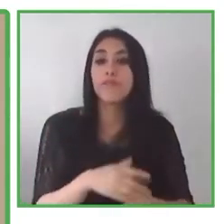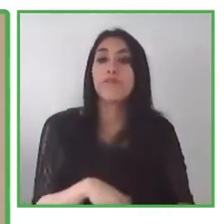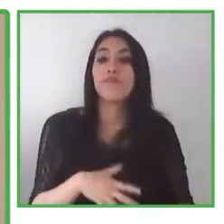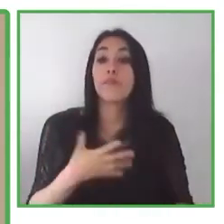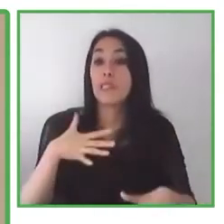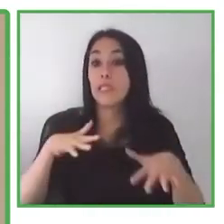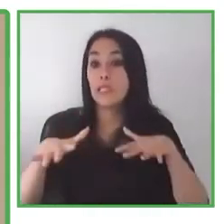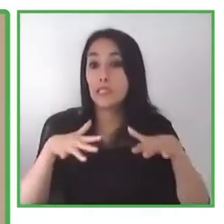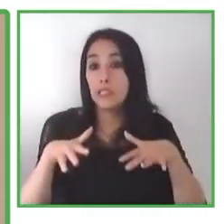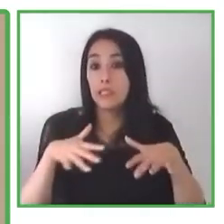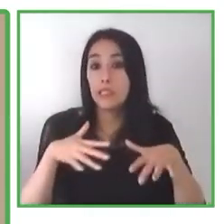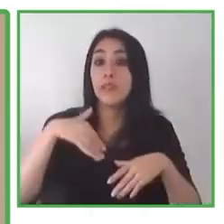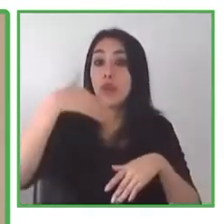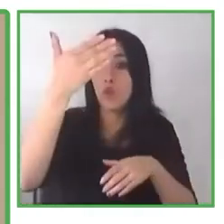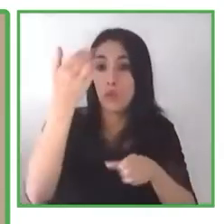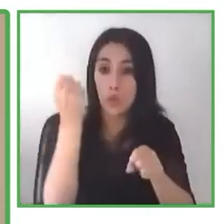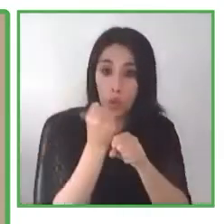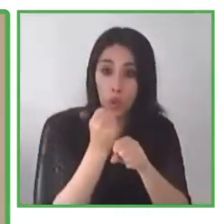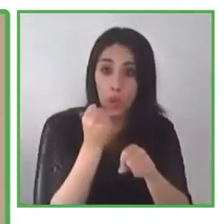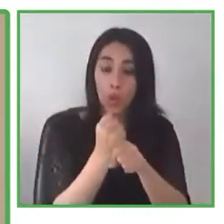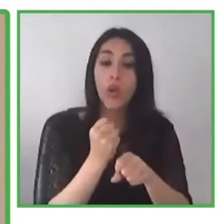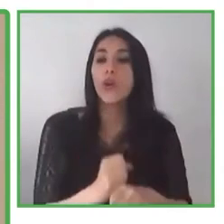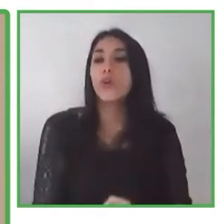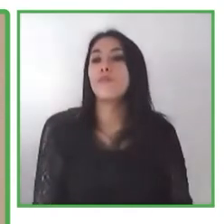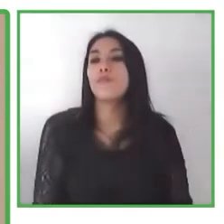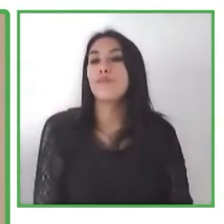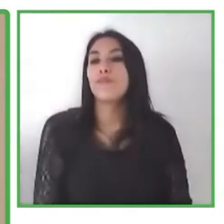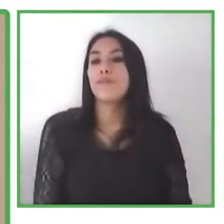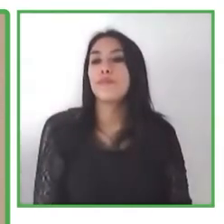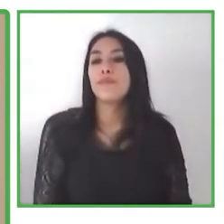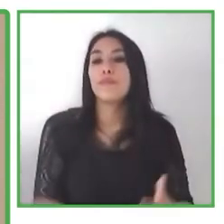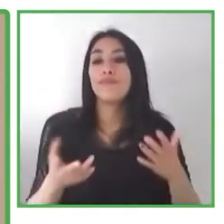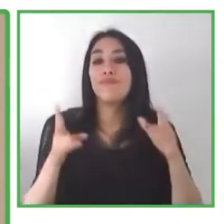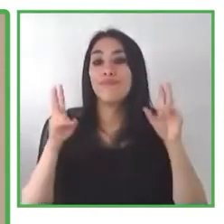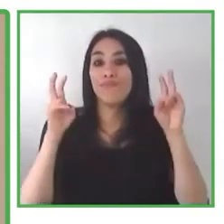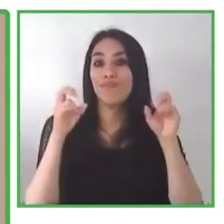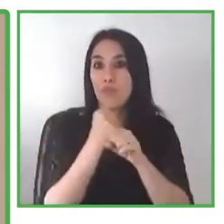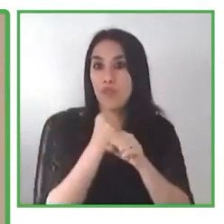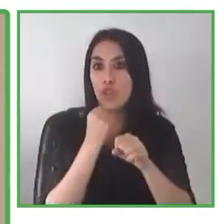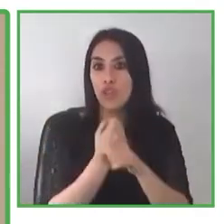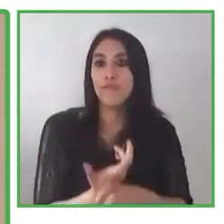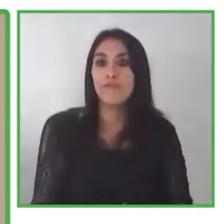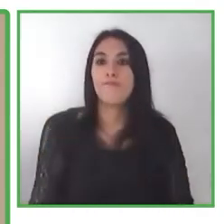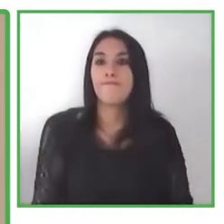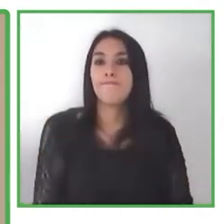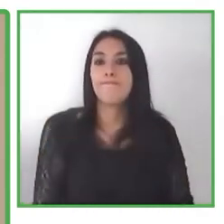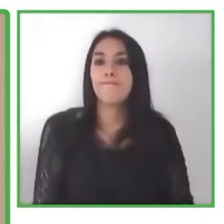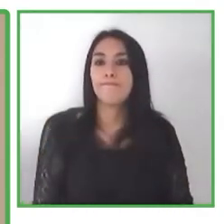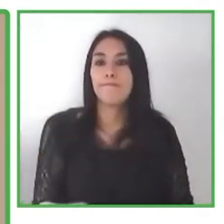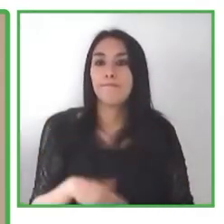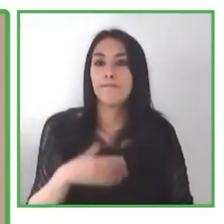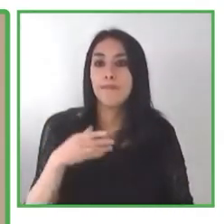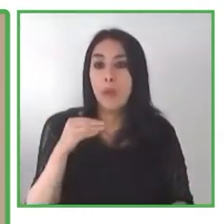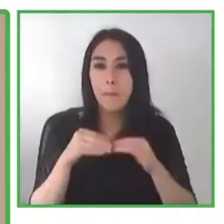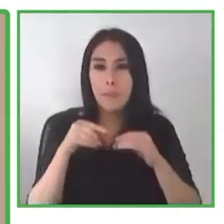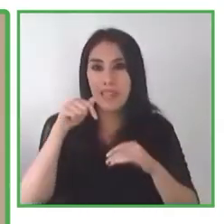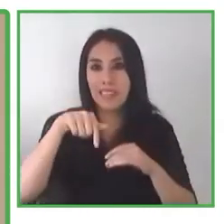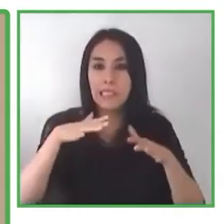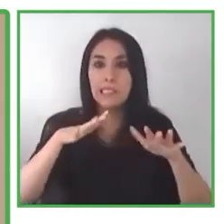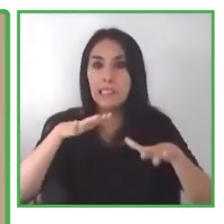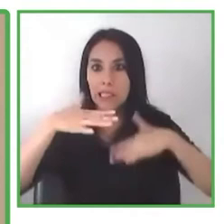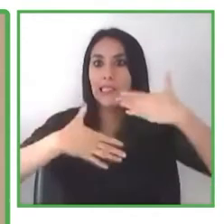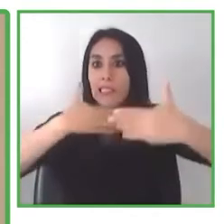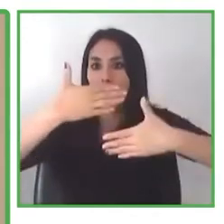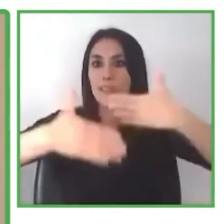laboral. Entonces, en términos de el trabajo en esta área, la división que yo lidero, que es la División para